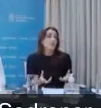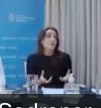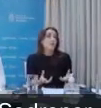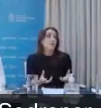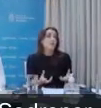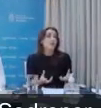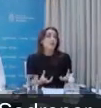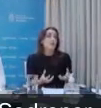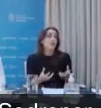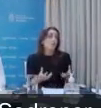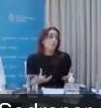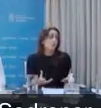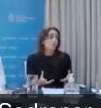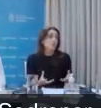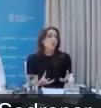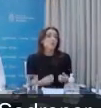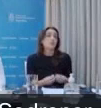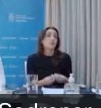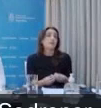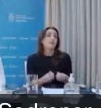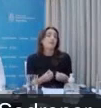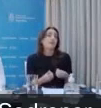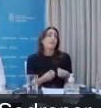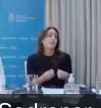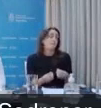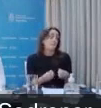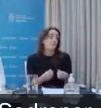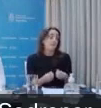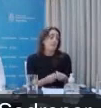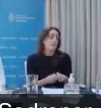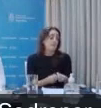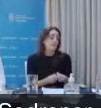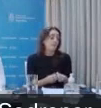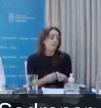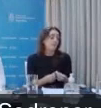políticas públicas en relación a los consumos, ¿no?,